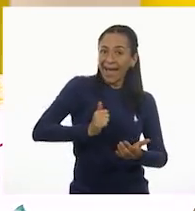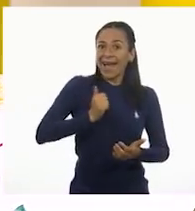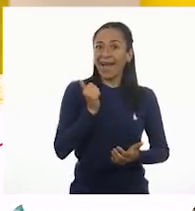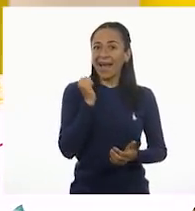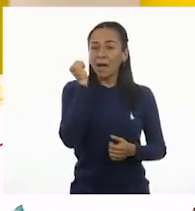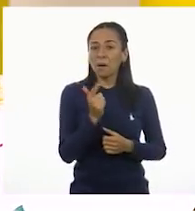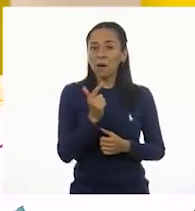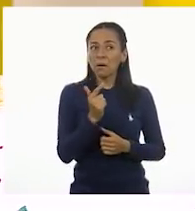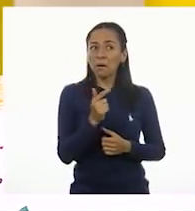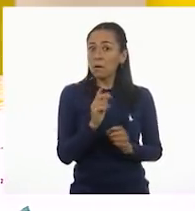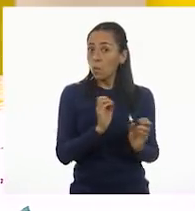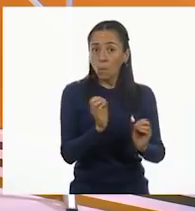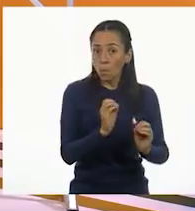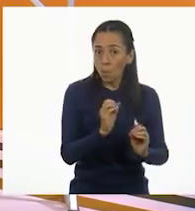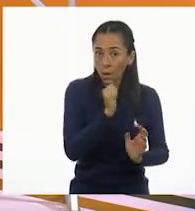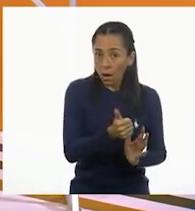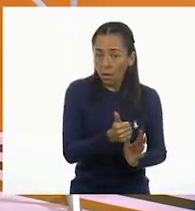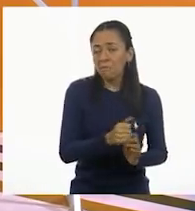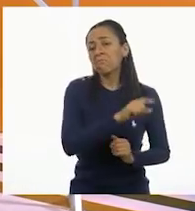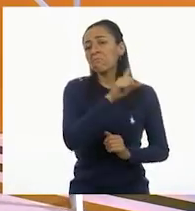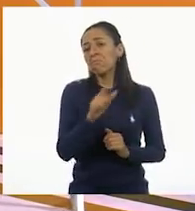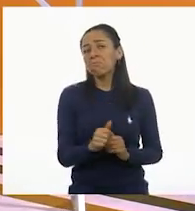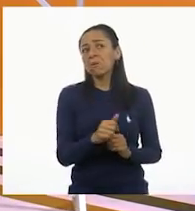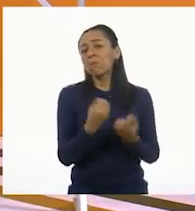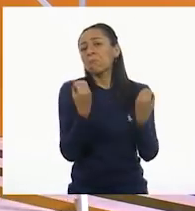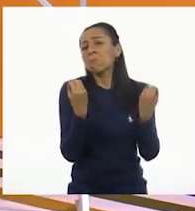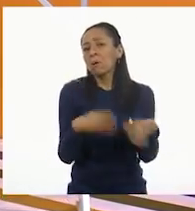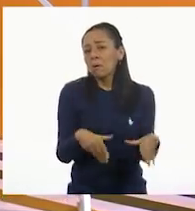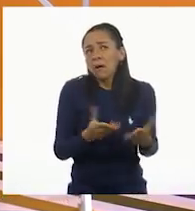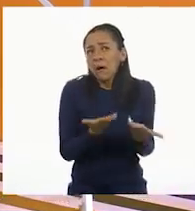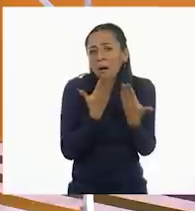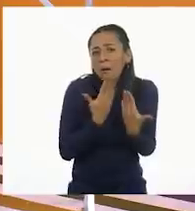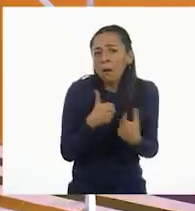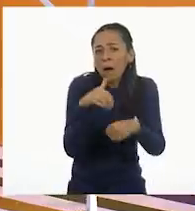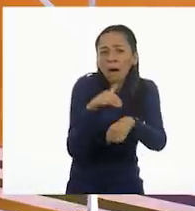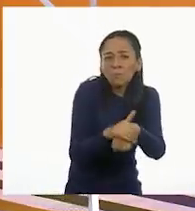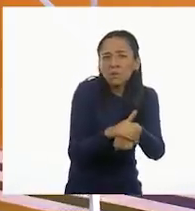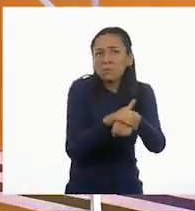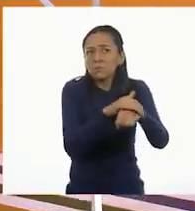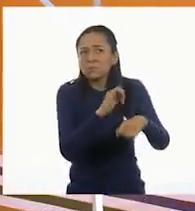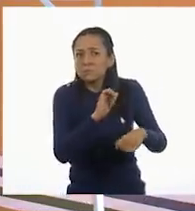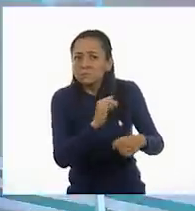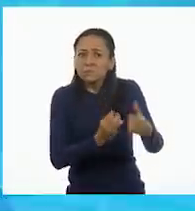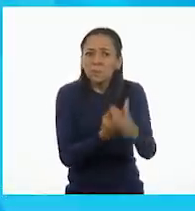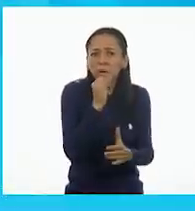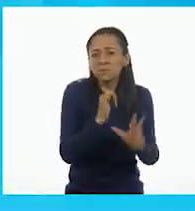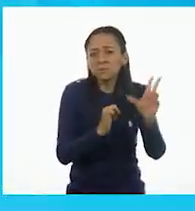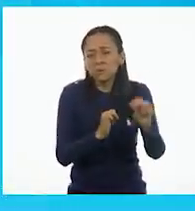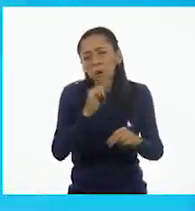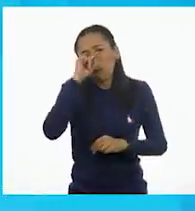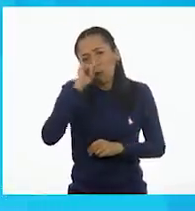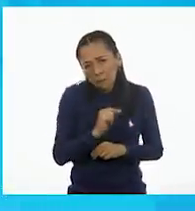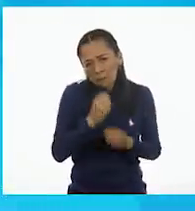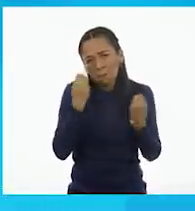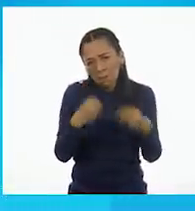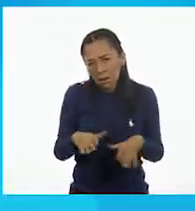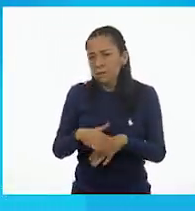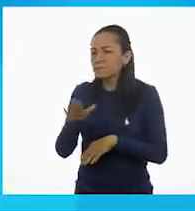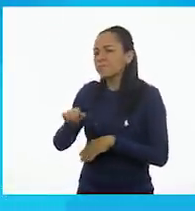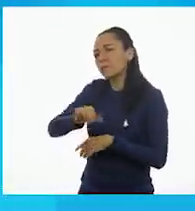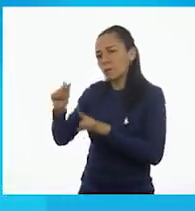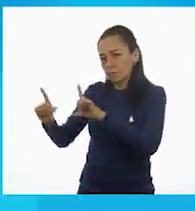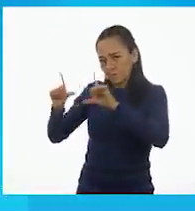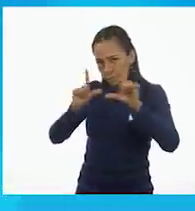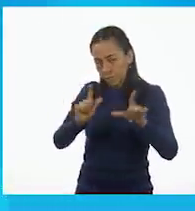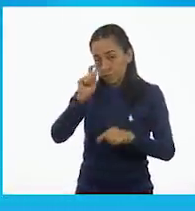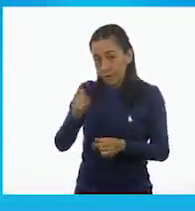amigos. De acuerdo. La siguiente imagen es así. Dice, unirme a un equipo